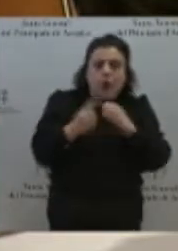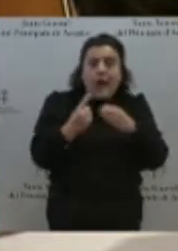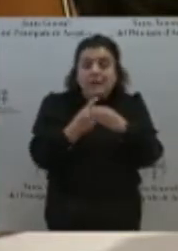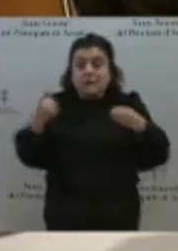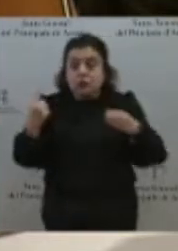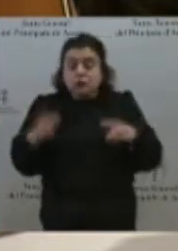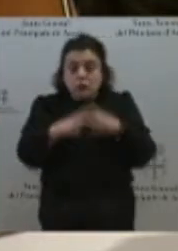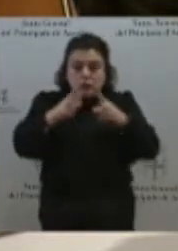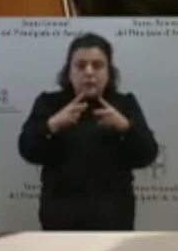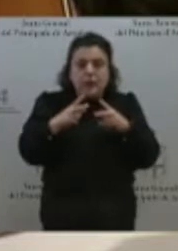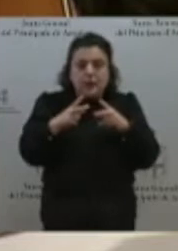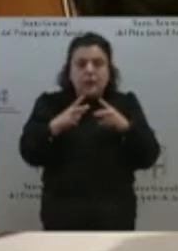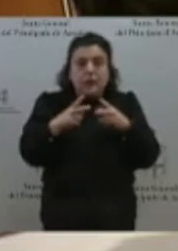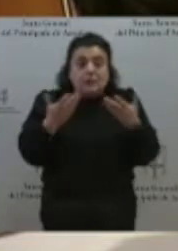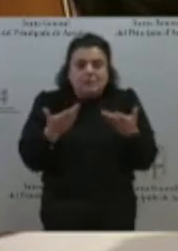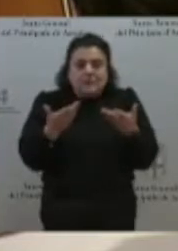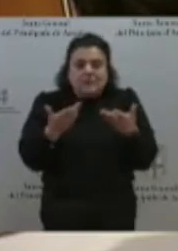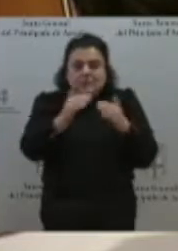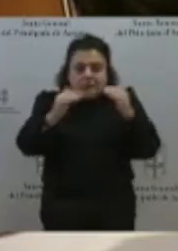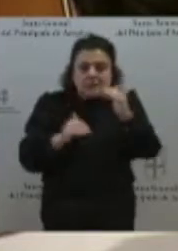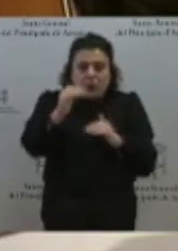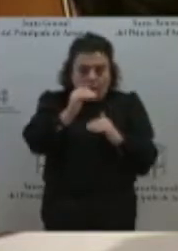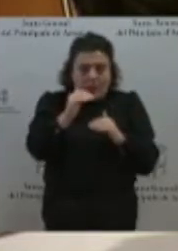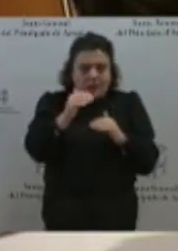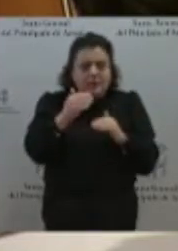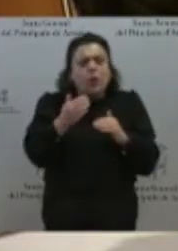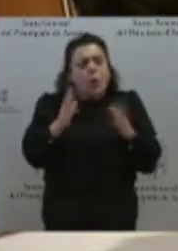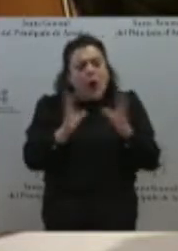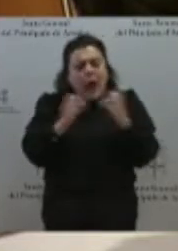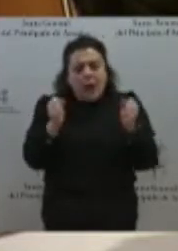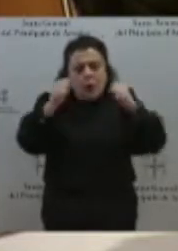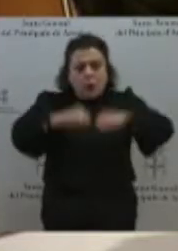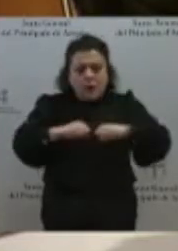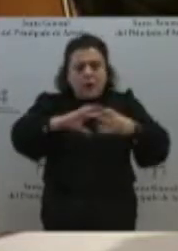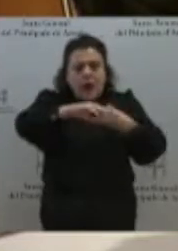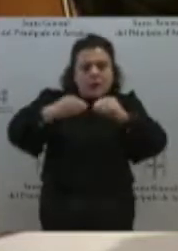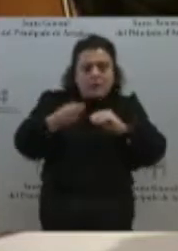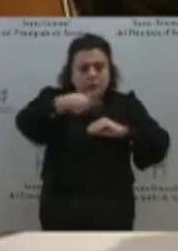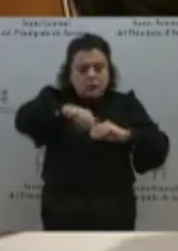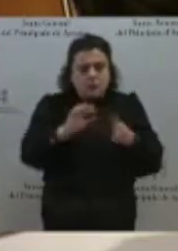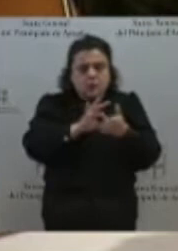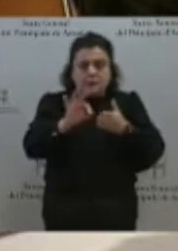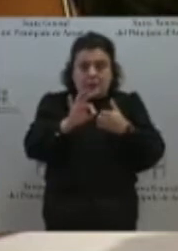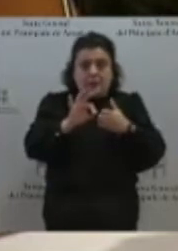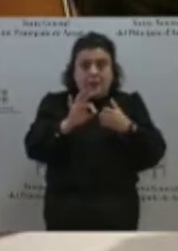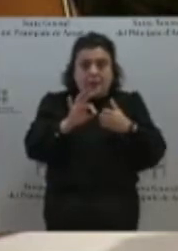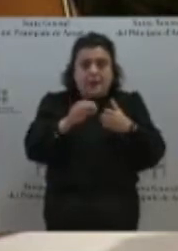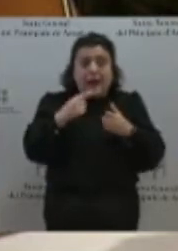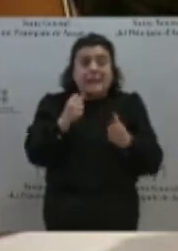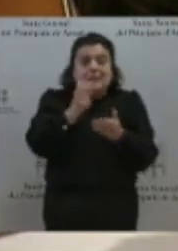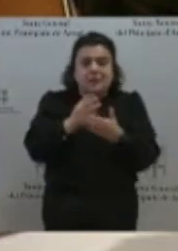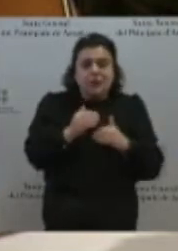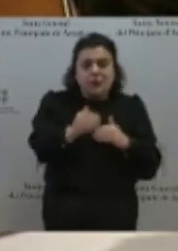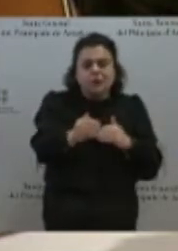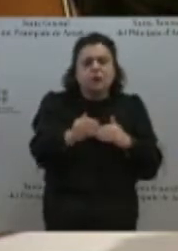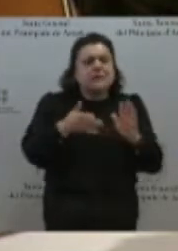adecuar nuestro sistema de protección social al desafío que se presenta. Dea ese paso pa'lantre porque la situación precisalo y tenga la